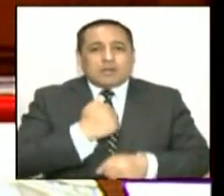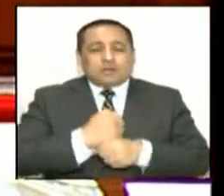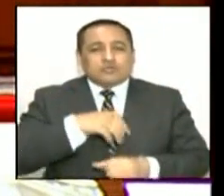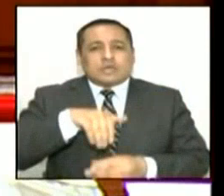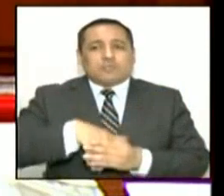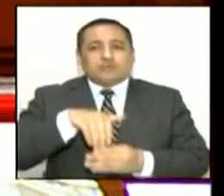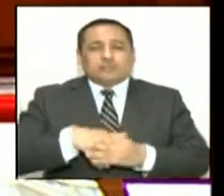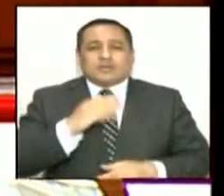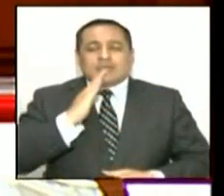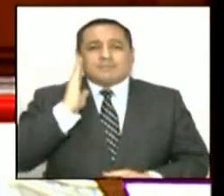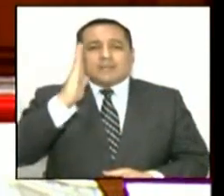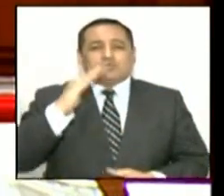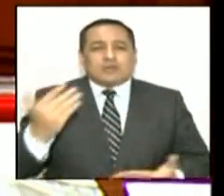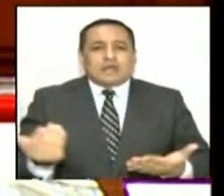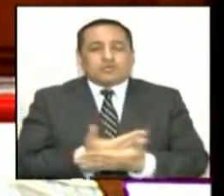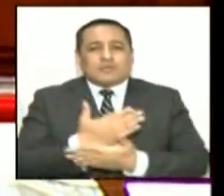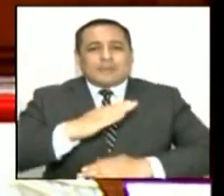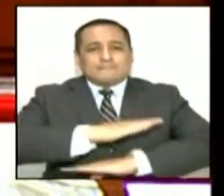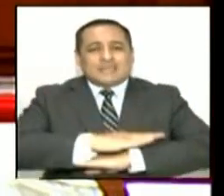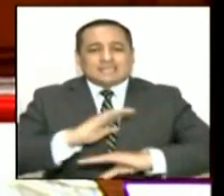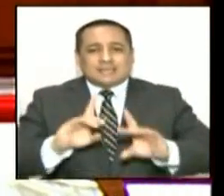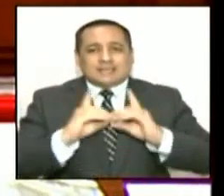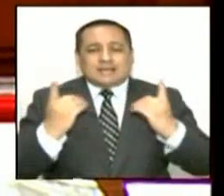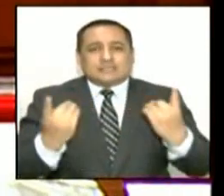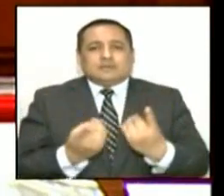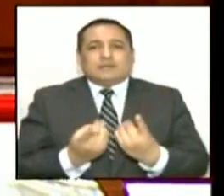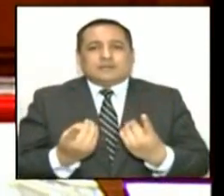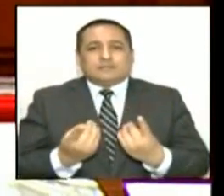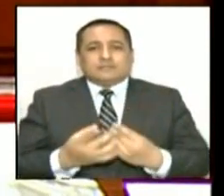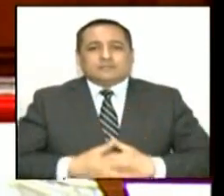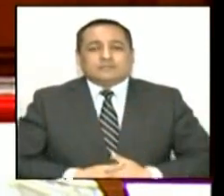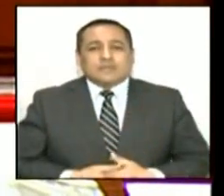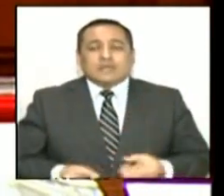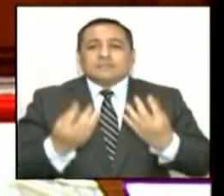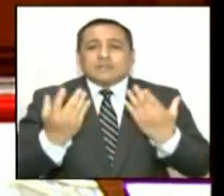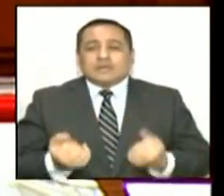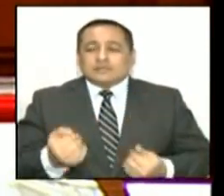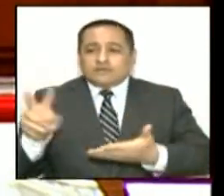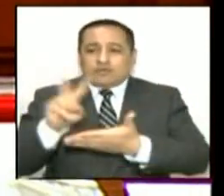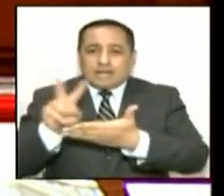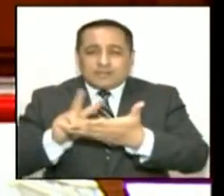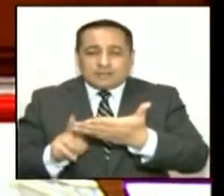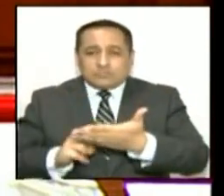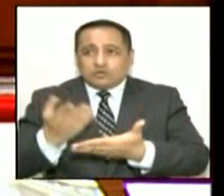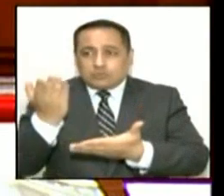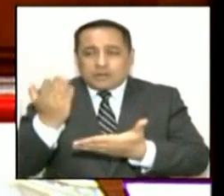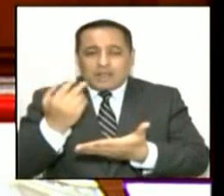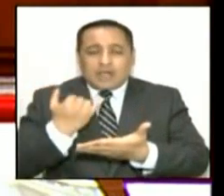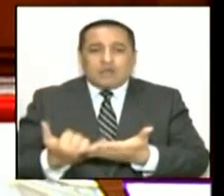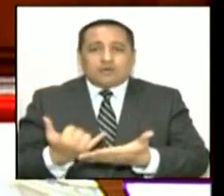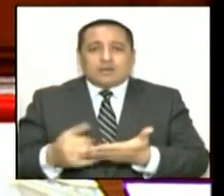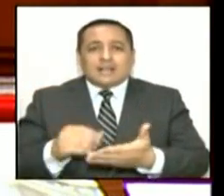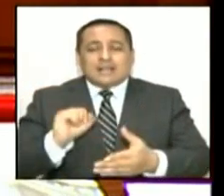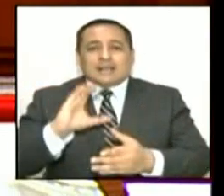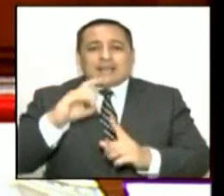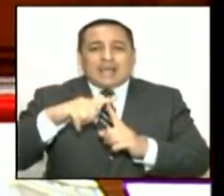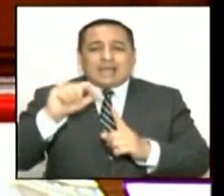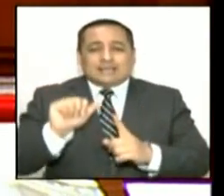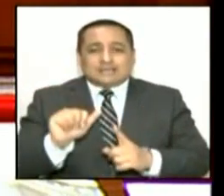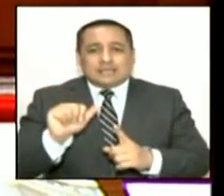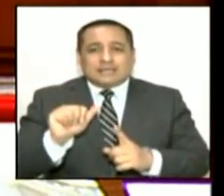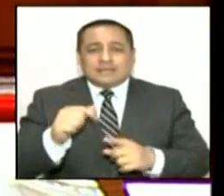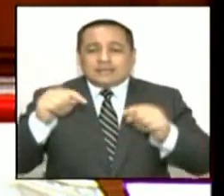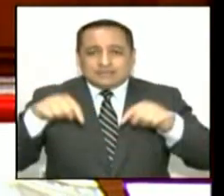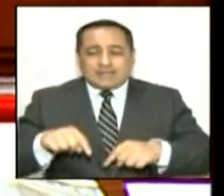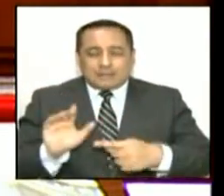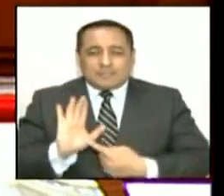ha designado la nueva mesa directiva. Señor relator, si fuera tan amable, leer el acta de